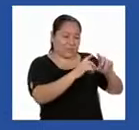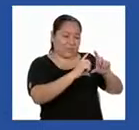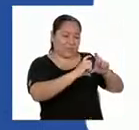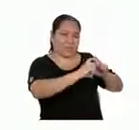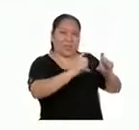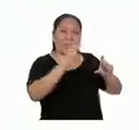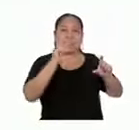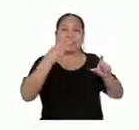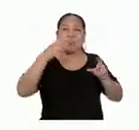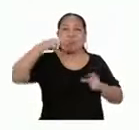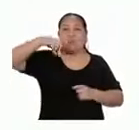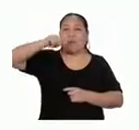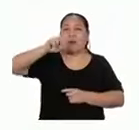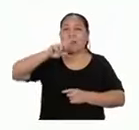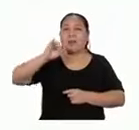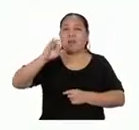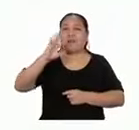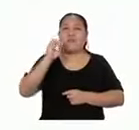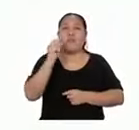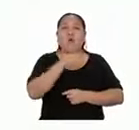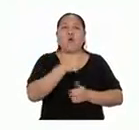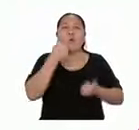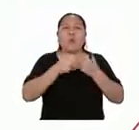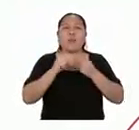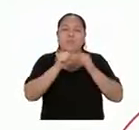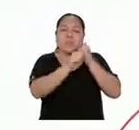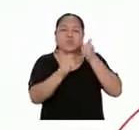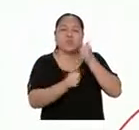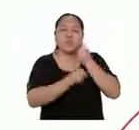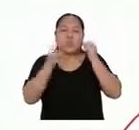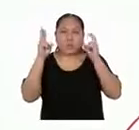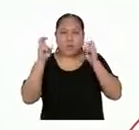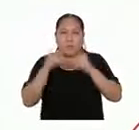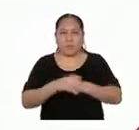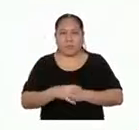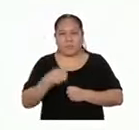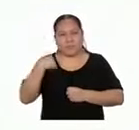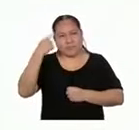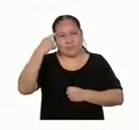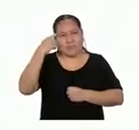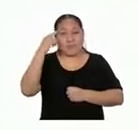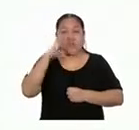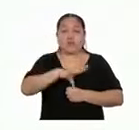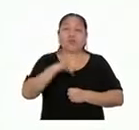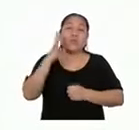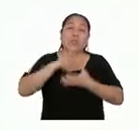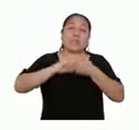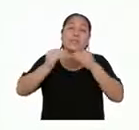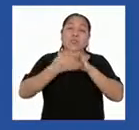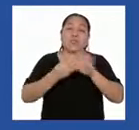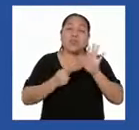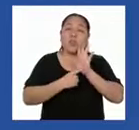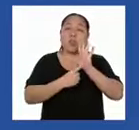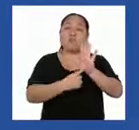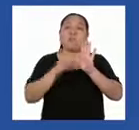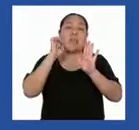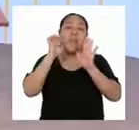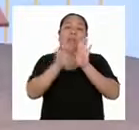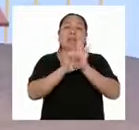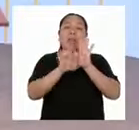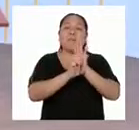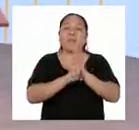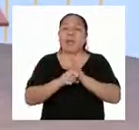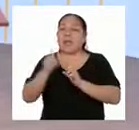párrafo. ¿Qué subtema te plantea? Creo que a través de su anécdota nos ejemplifica la diversidad del